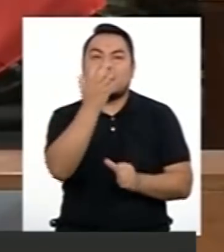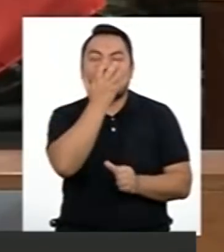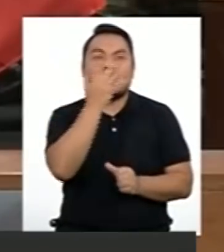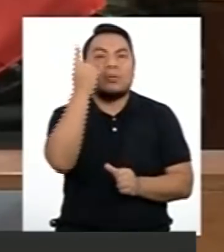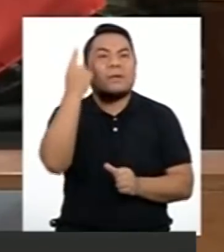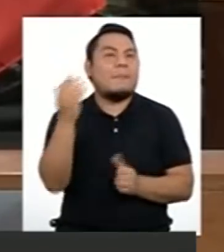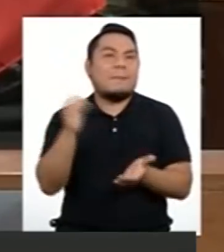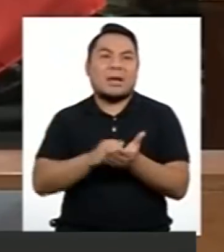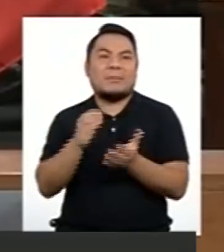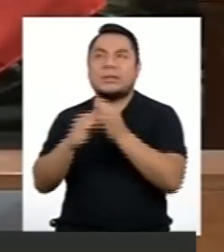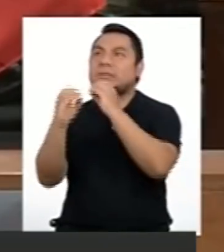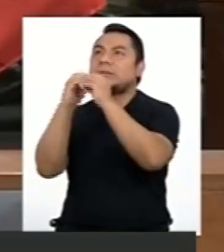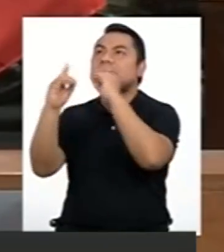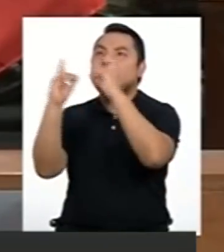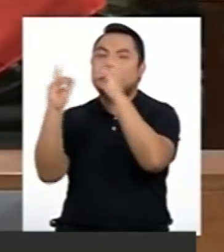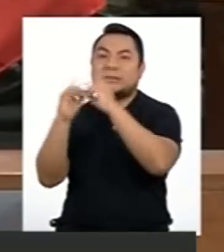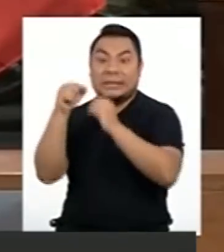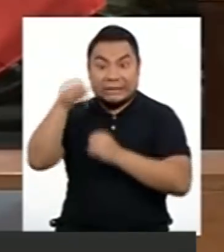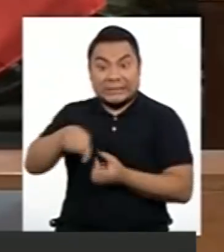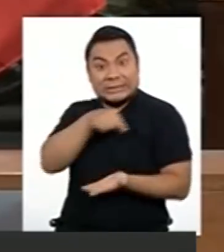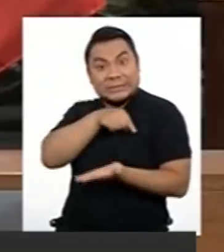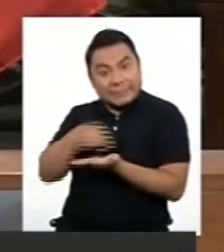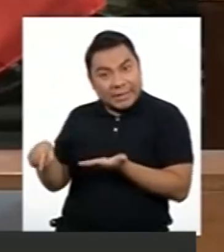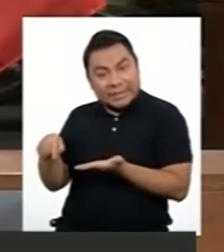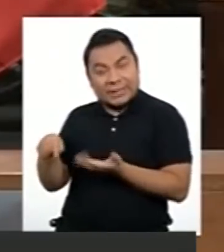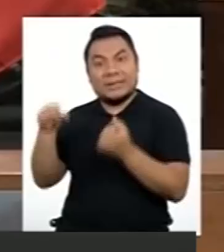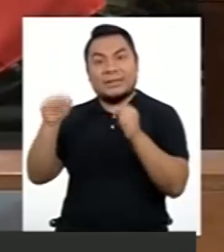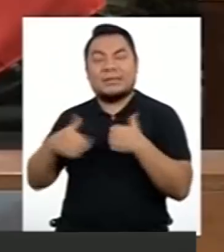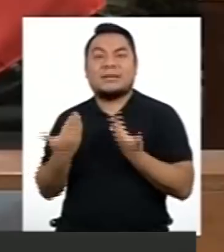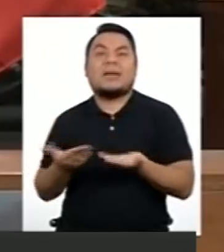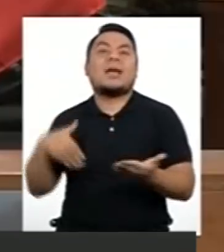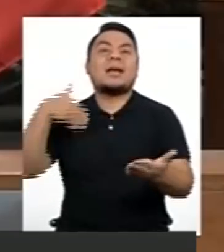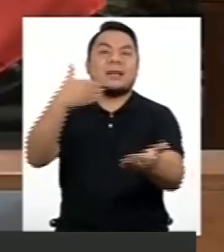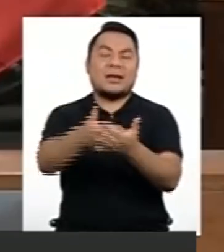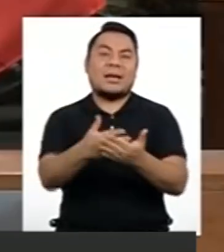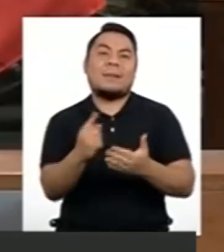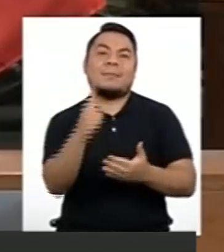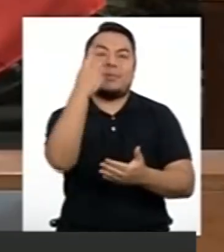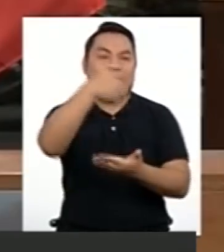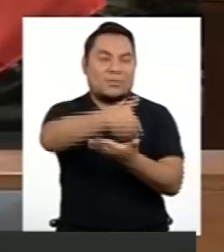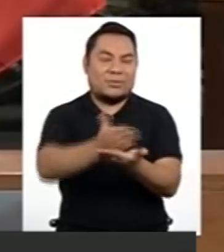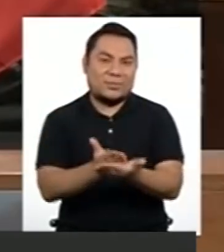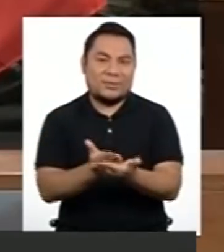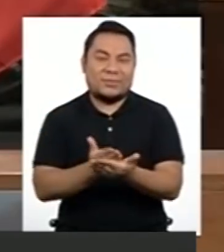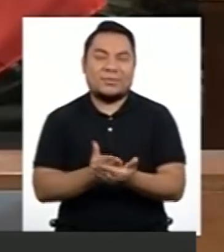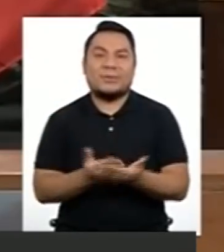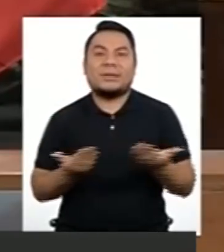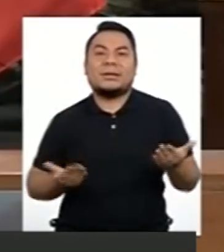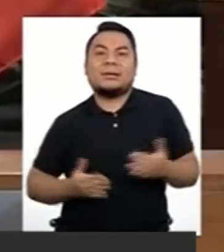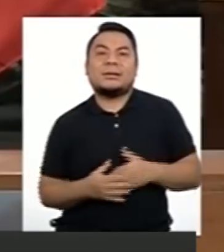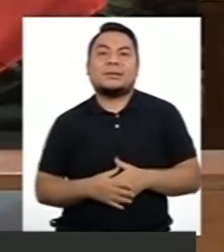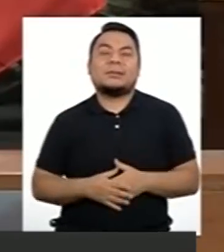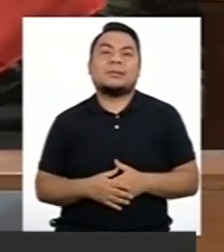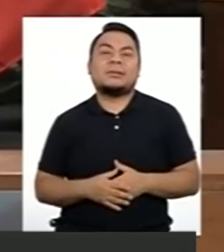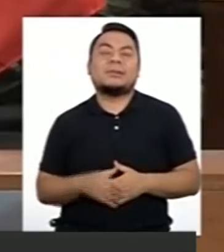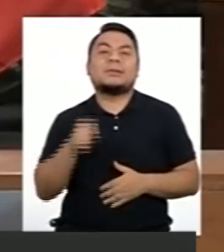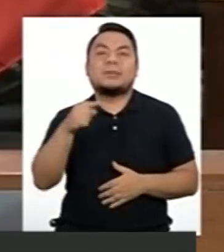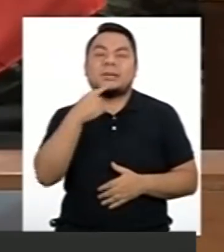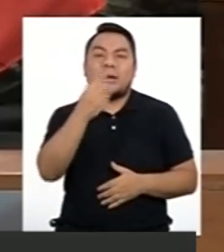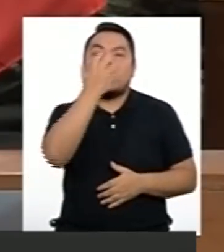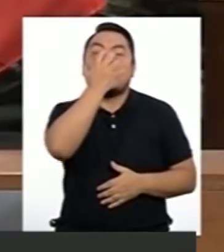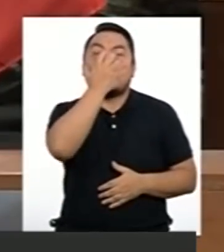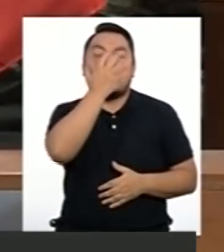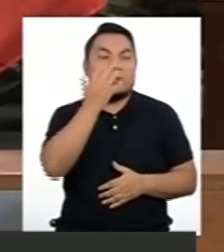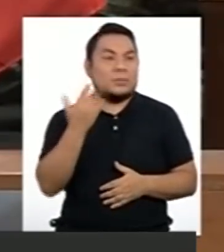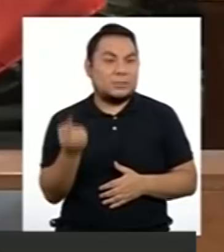camas UCI. Y esta semana van a llegar el primer lote de los